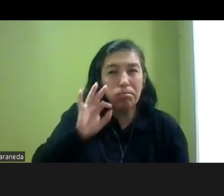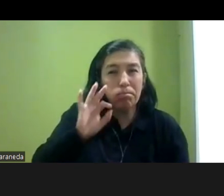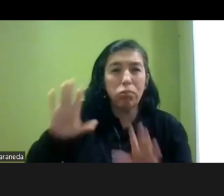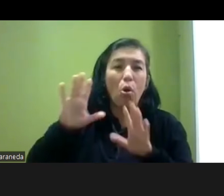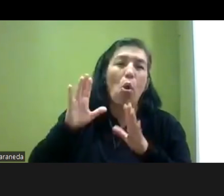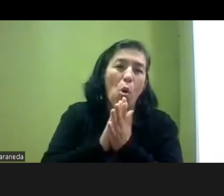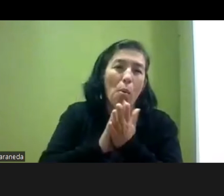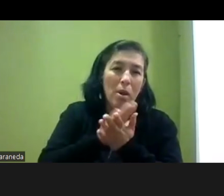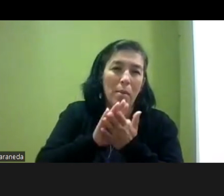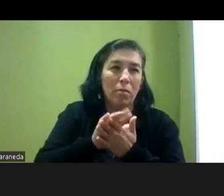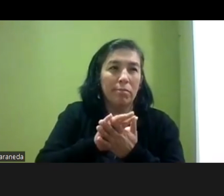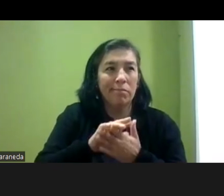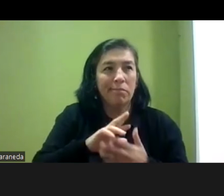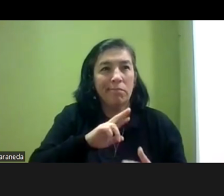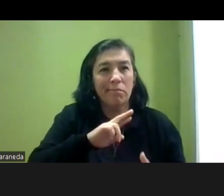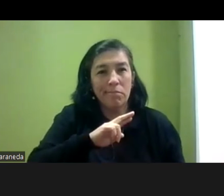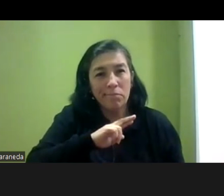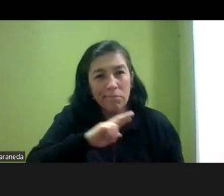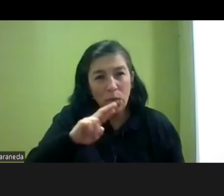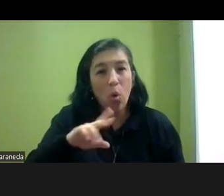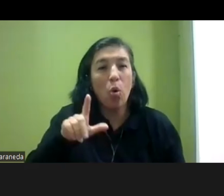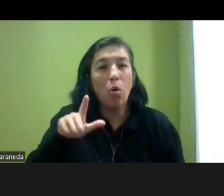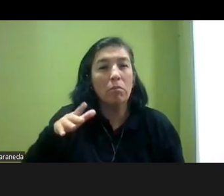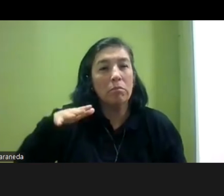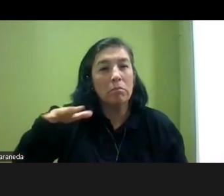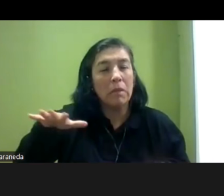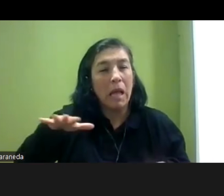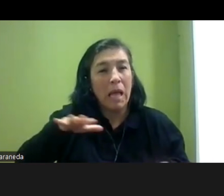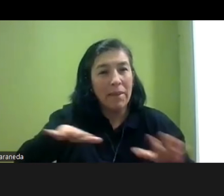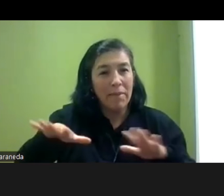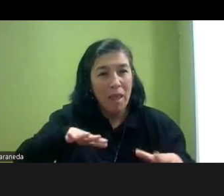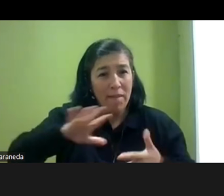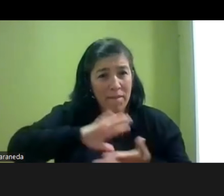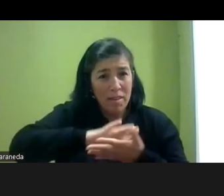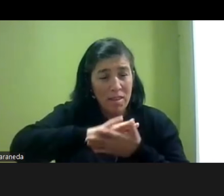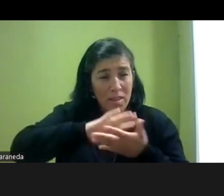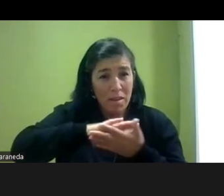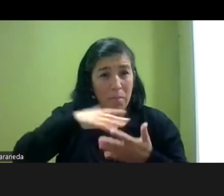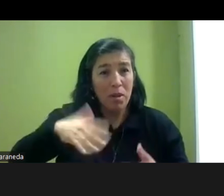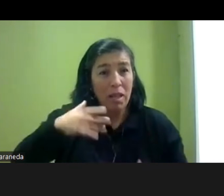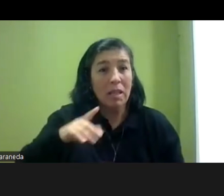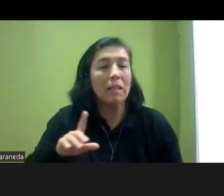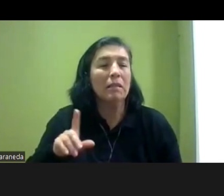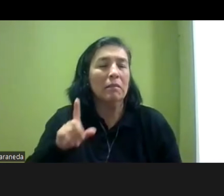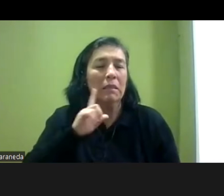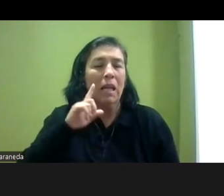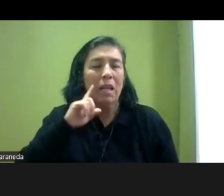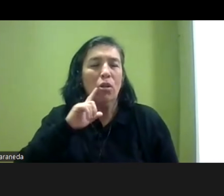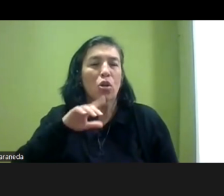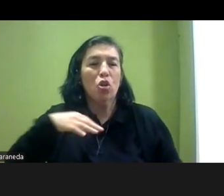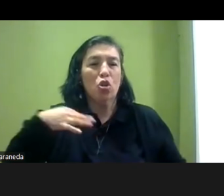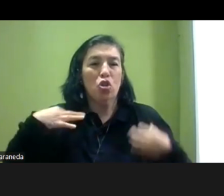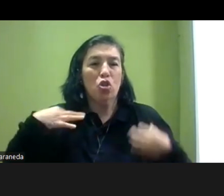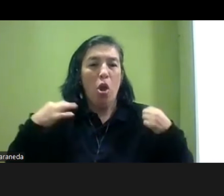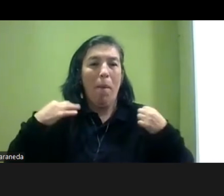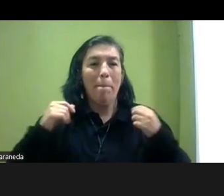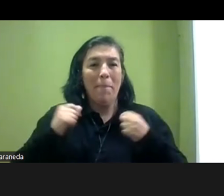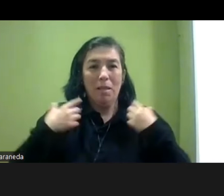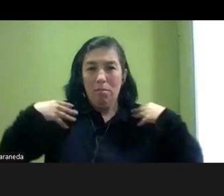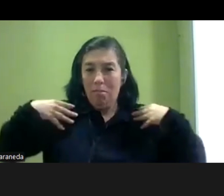rituales, de ceremonias específicas, visten esas túnicas tipo